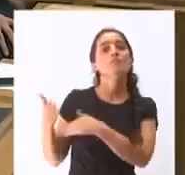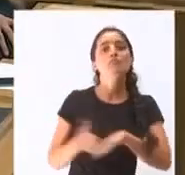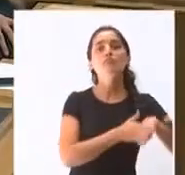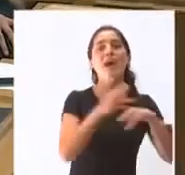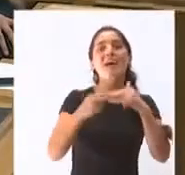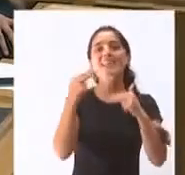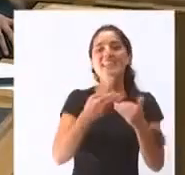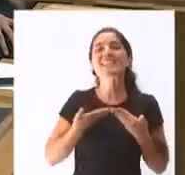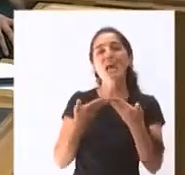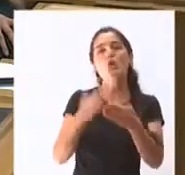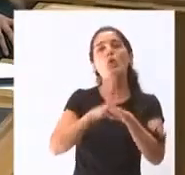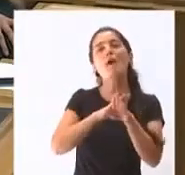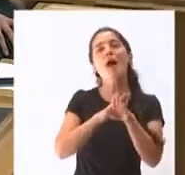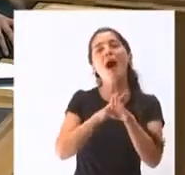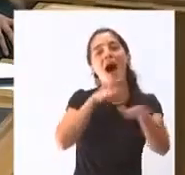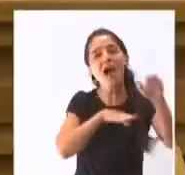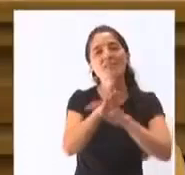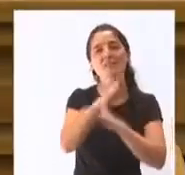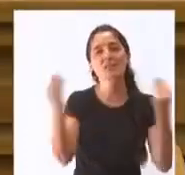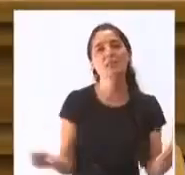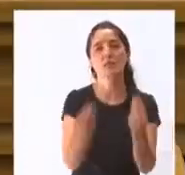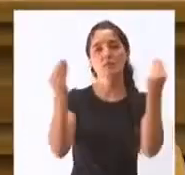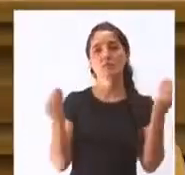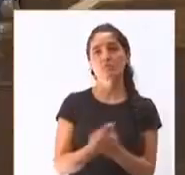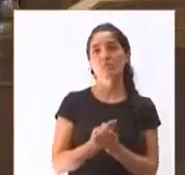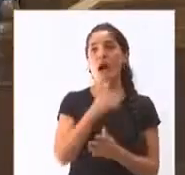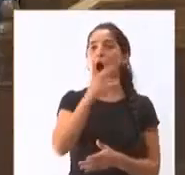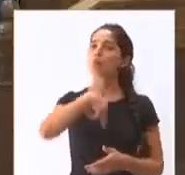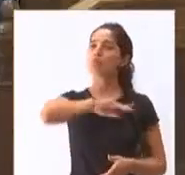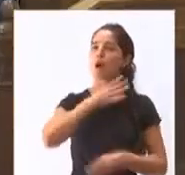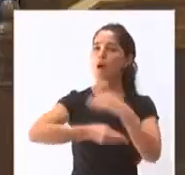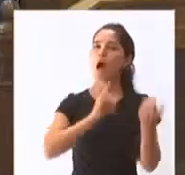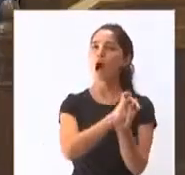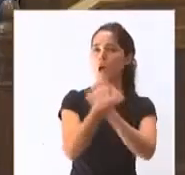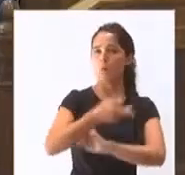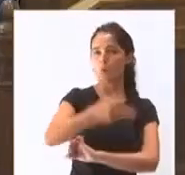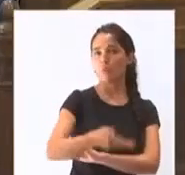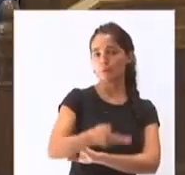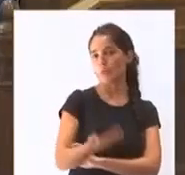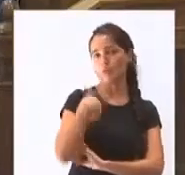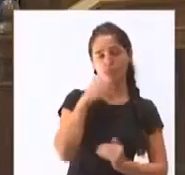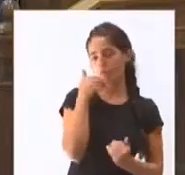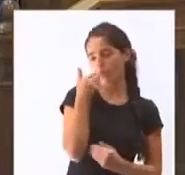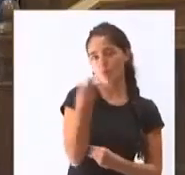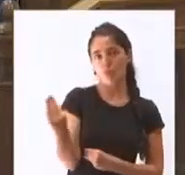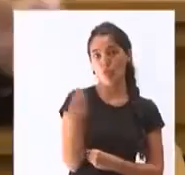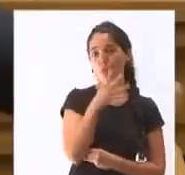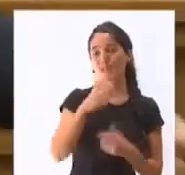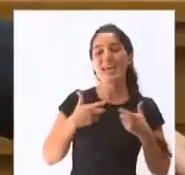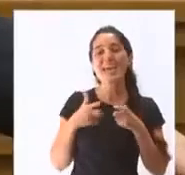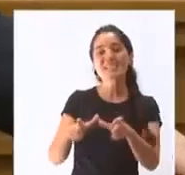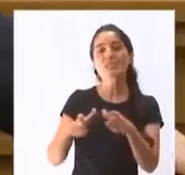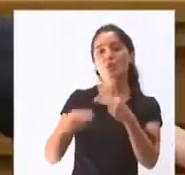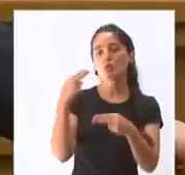aquí se hizo un cambio normativo que agradecido muchísimo y es un sector al que además le tenemos que estar agradecido